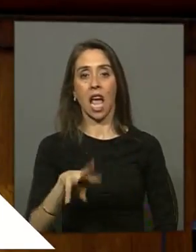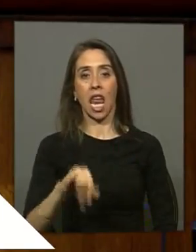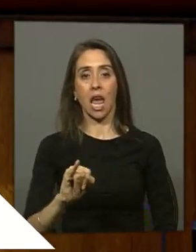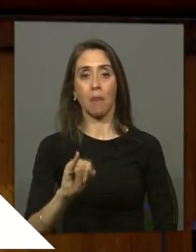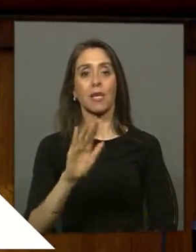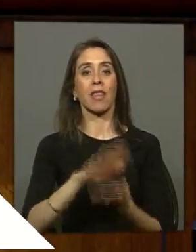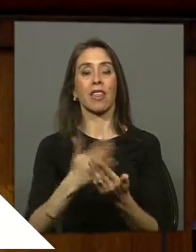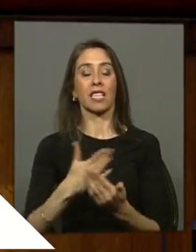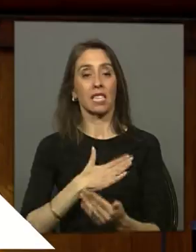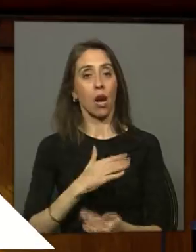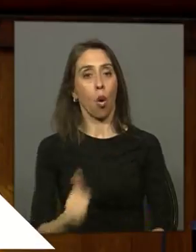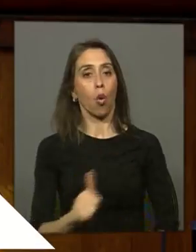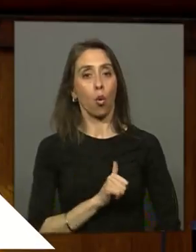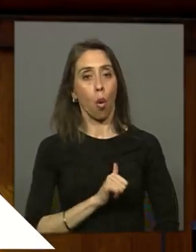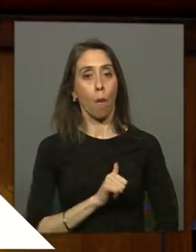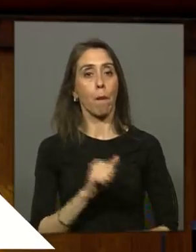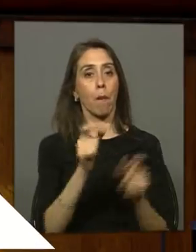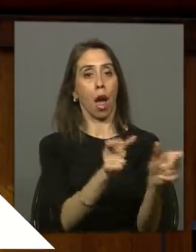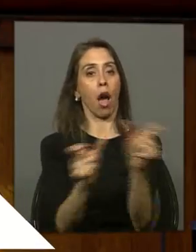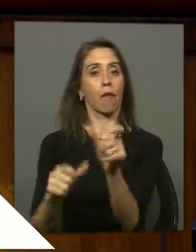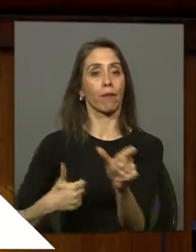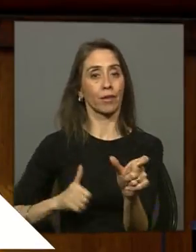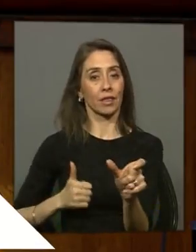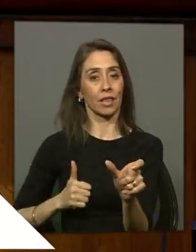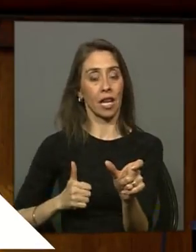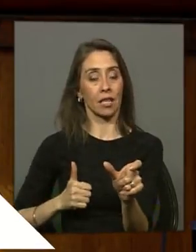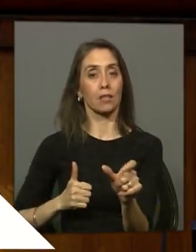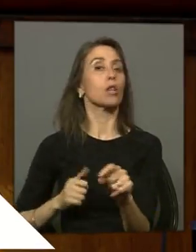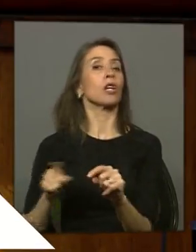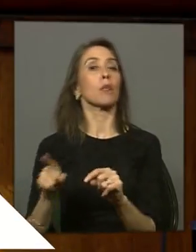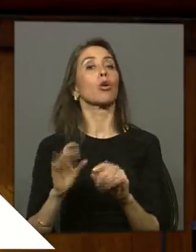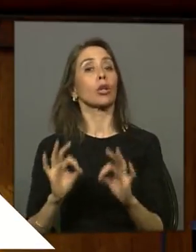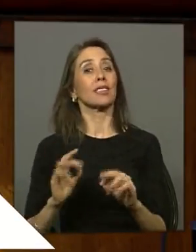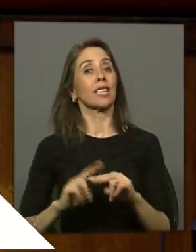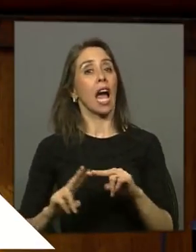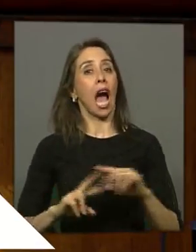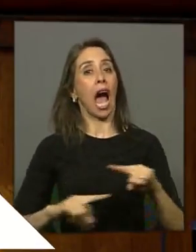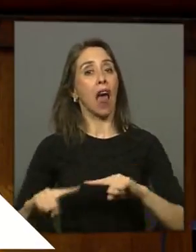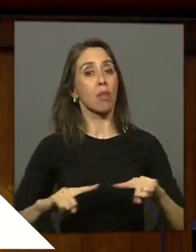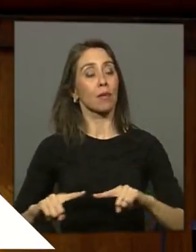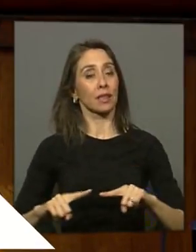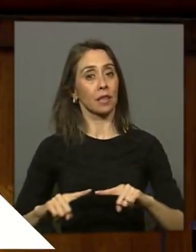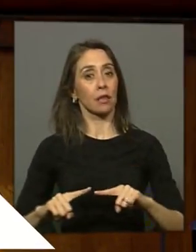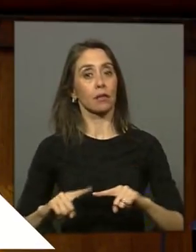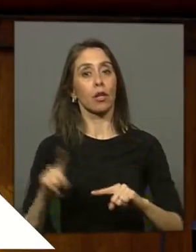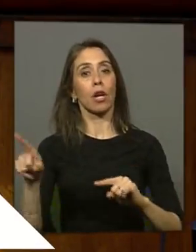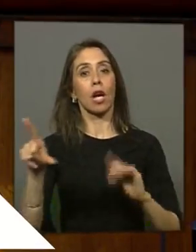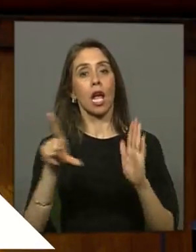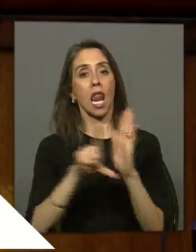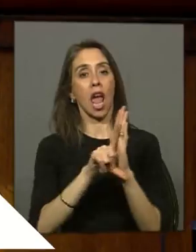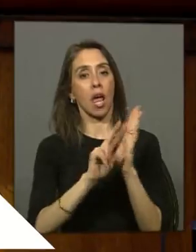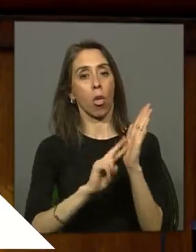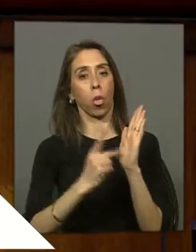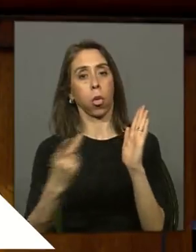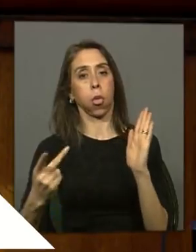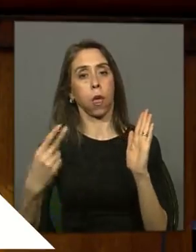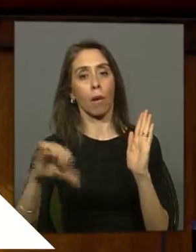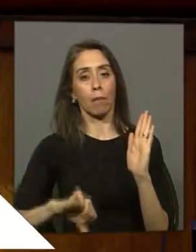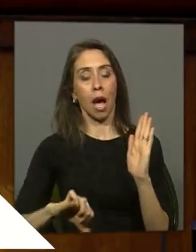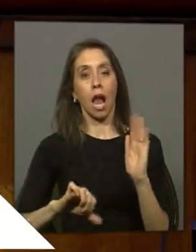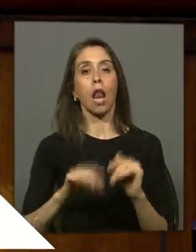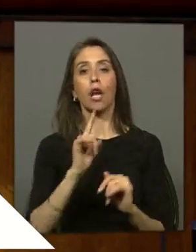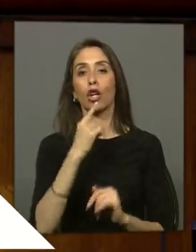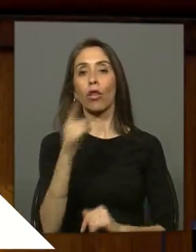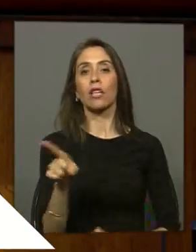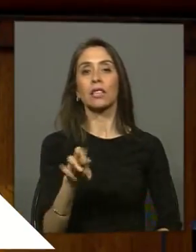respecto al cumplimiento de sus labores de fiscalización acto administrativo que interpretó de manera errada la ley sustrayendo a la seremía de su labor de